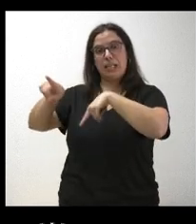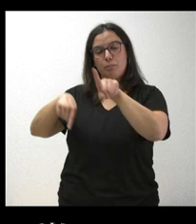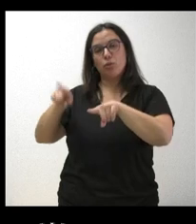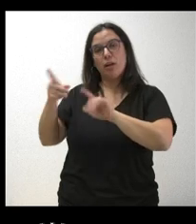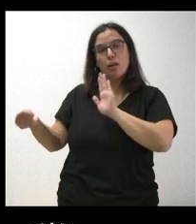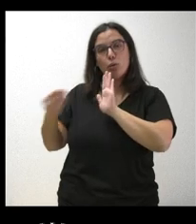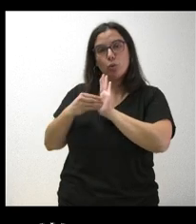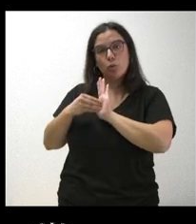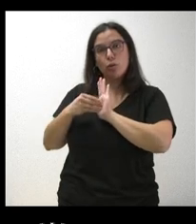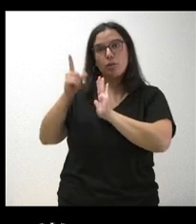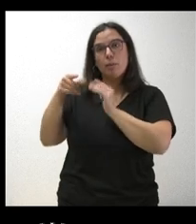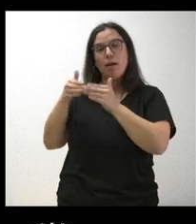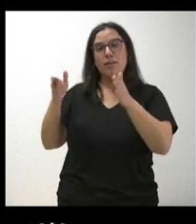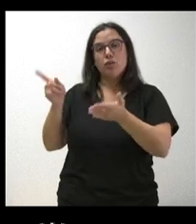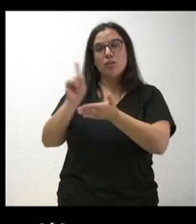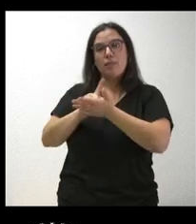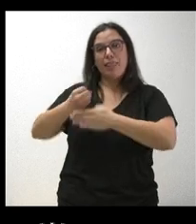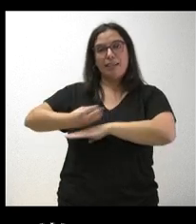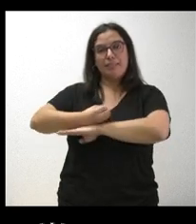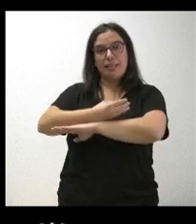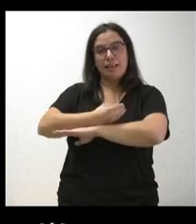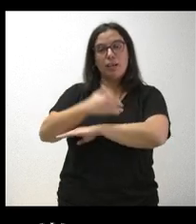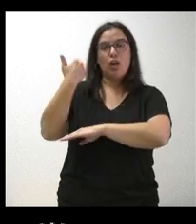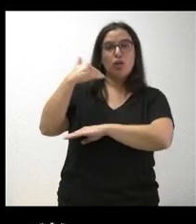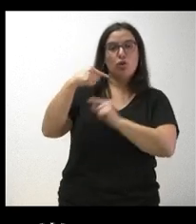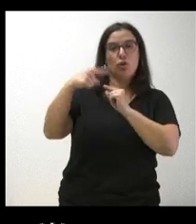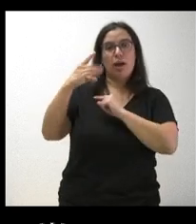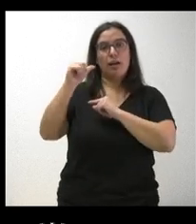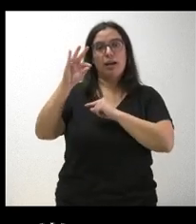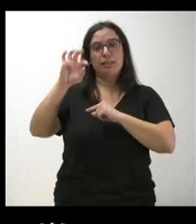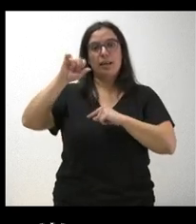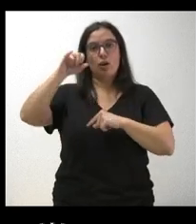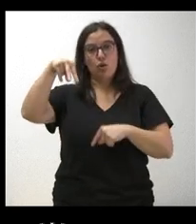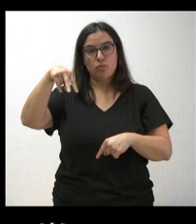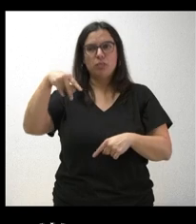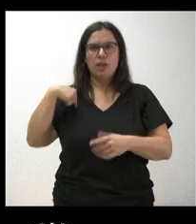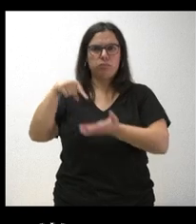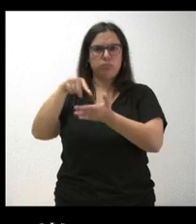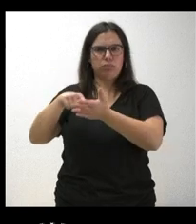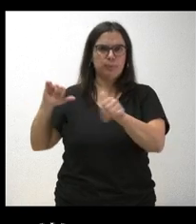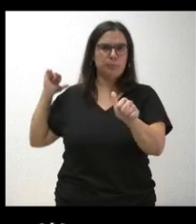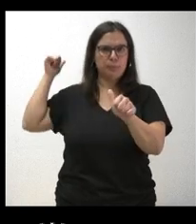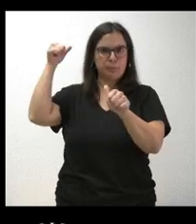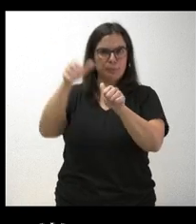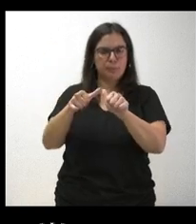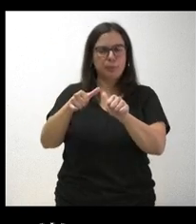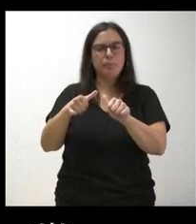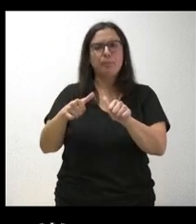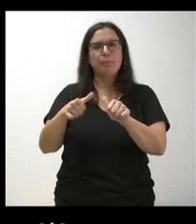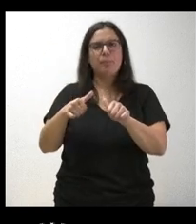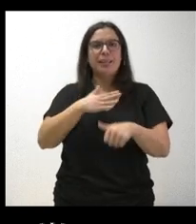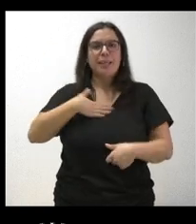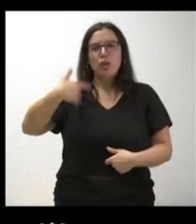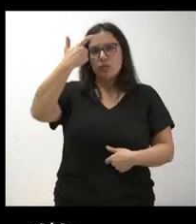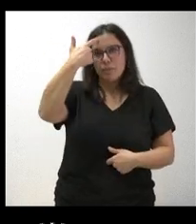incluido la reapertura de la línea de tren Soria castejón que es una reivindicación ya que viene de de bastante tiempo quiero saber si